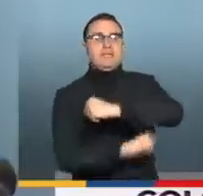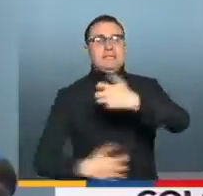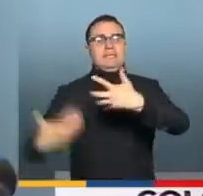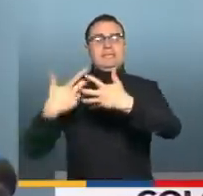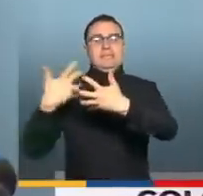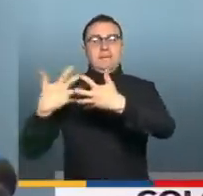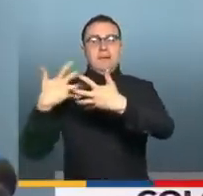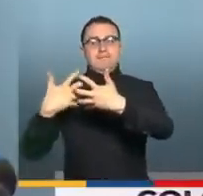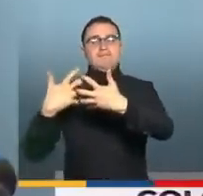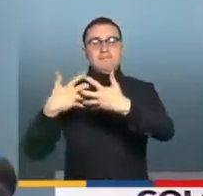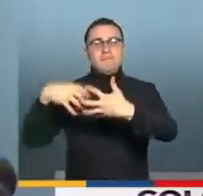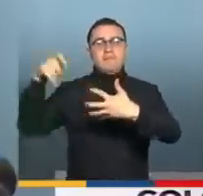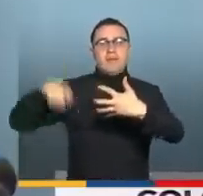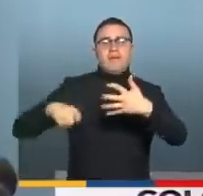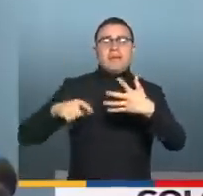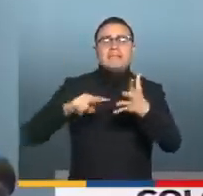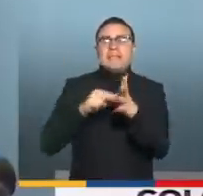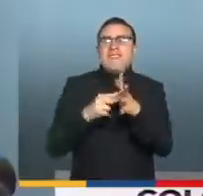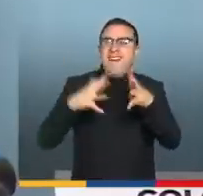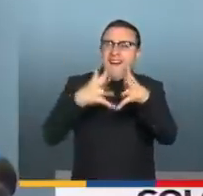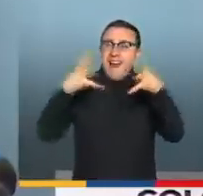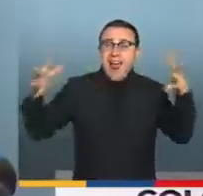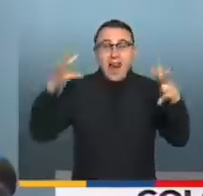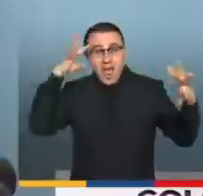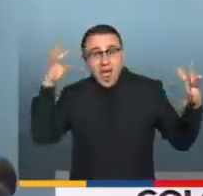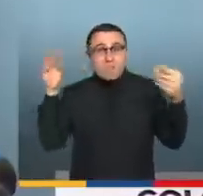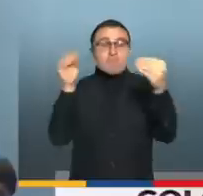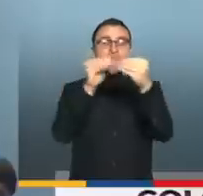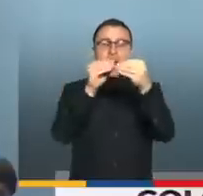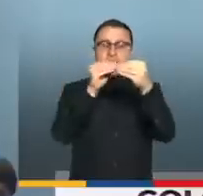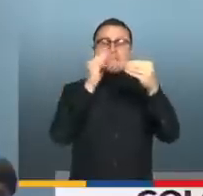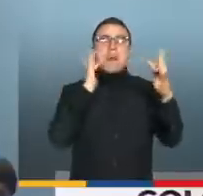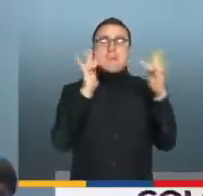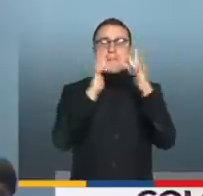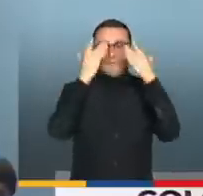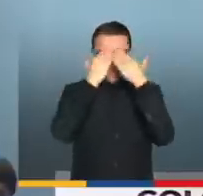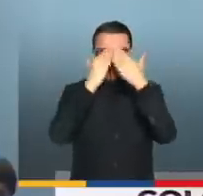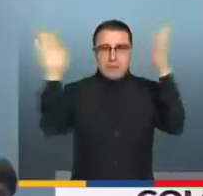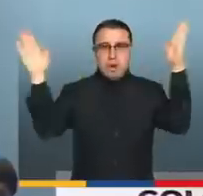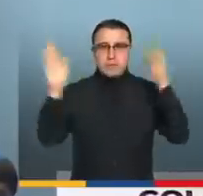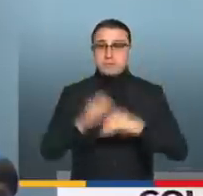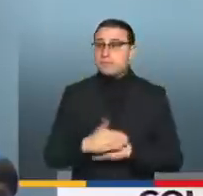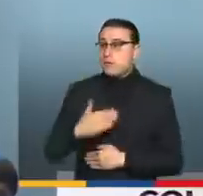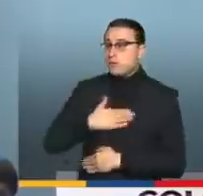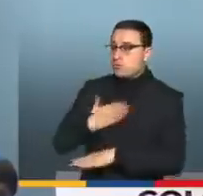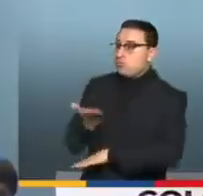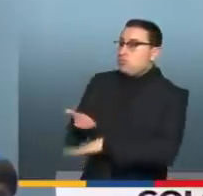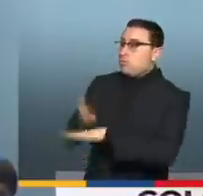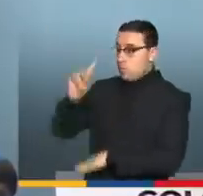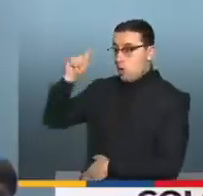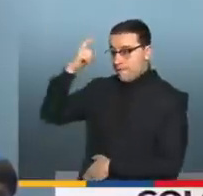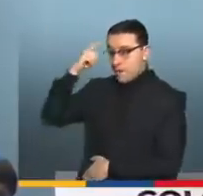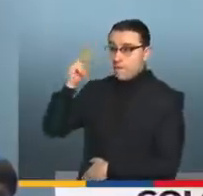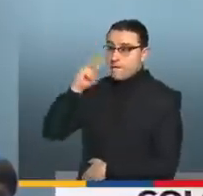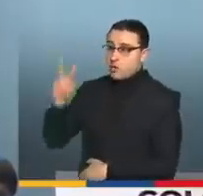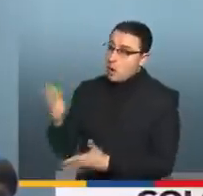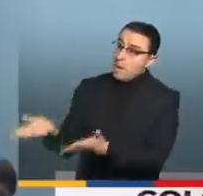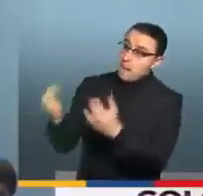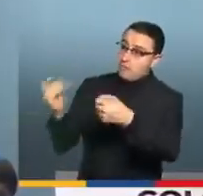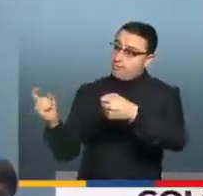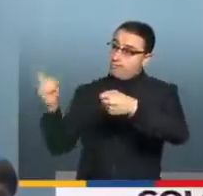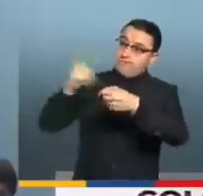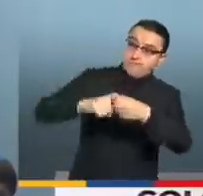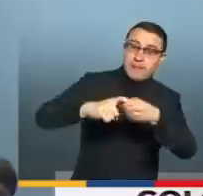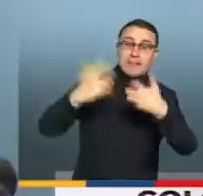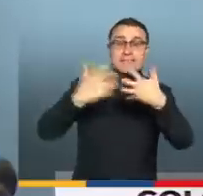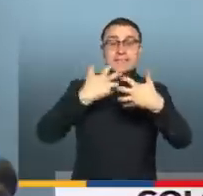como nuestro gran pacto democrático. Le he pedido al gobierno venezolano que ingrese al sistema interamericano de